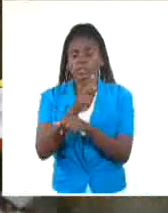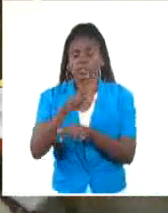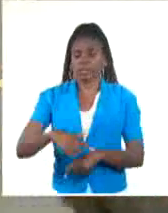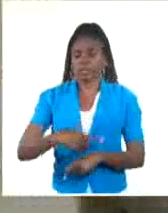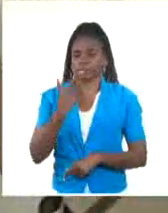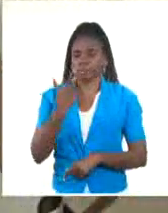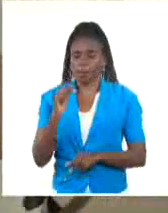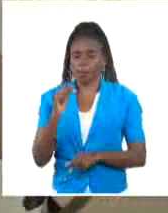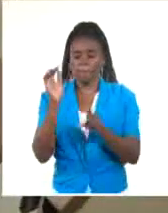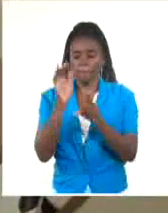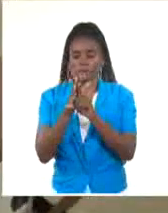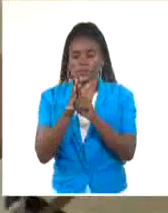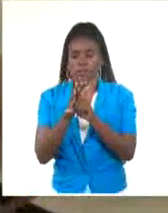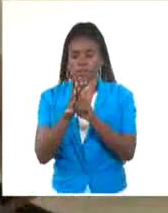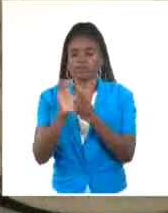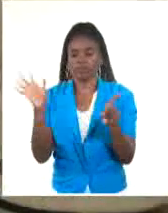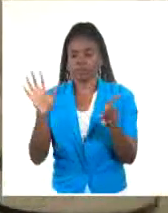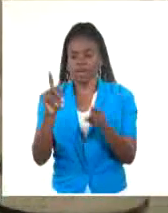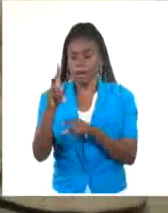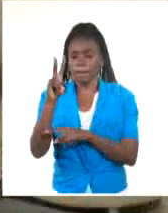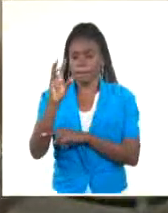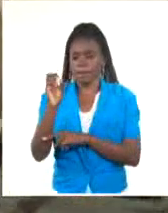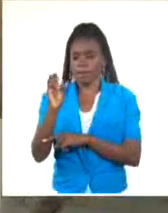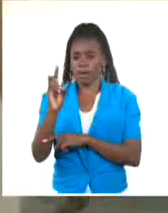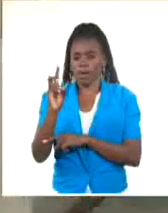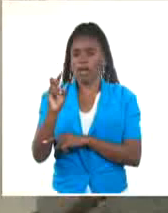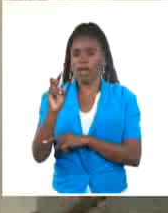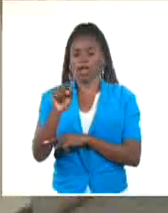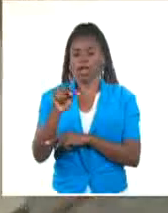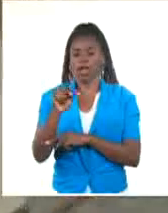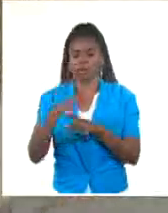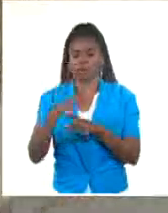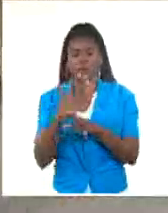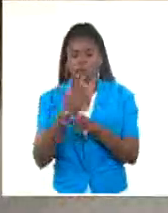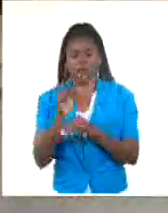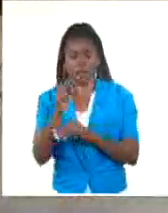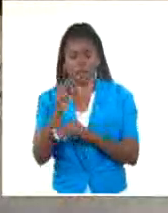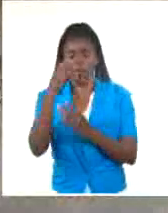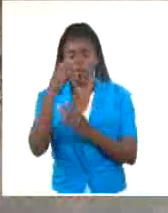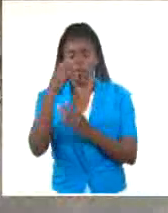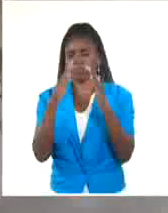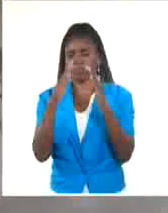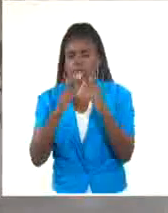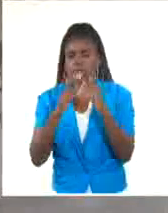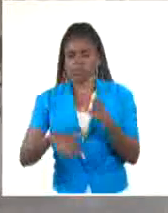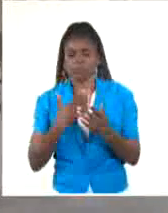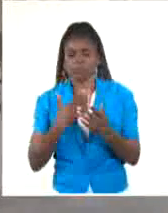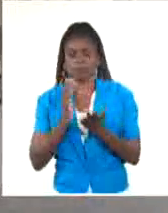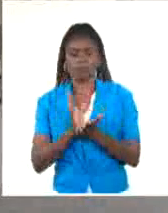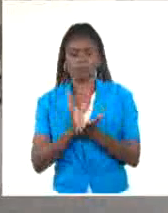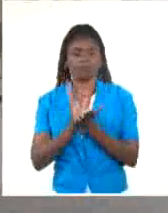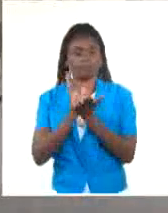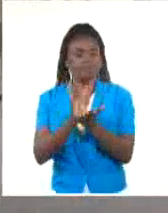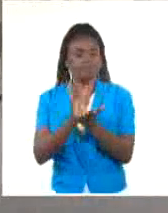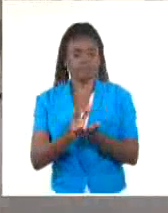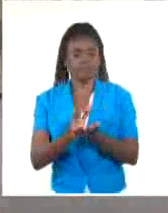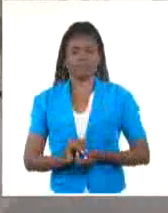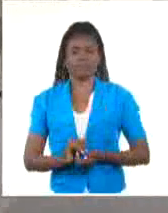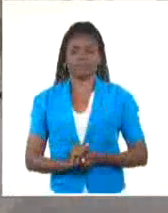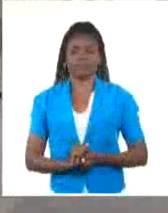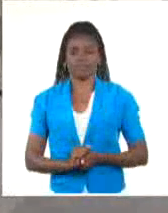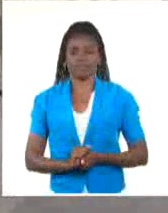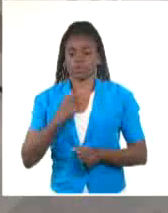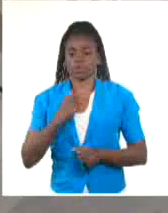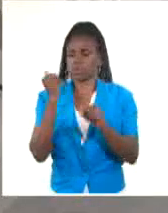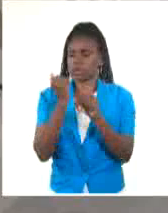la jornada provincial celebrada en Villa Clara. Por tanto, fue esta una de las casas homenajeadas. Tratamos de trabajar